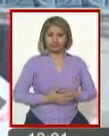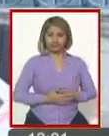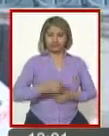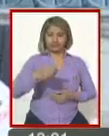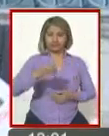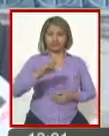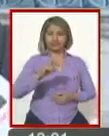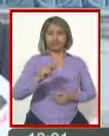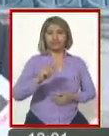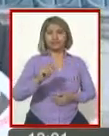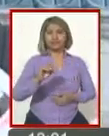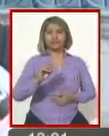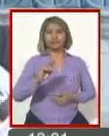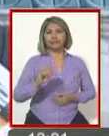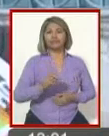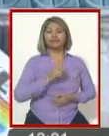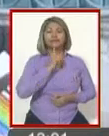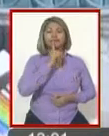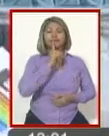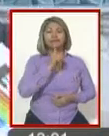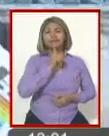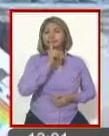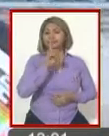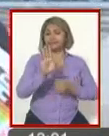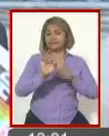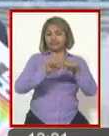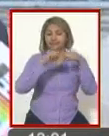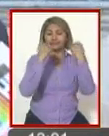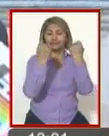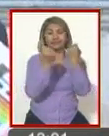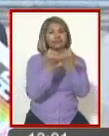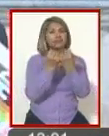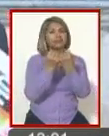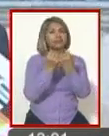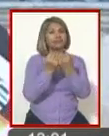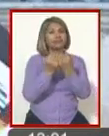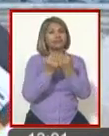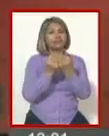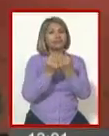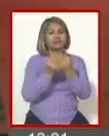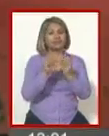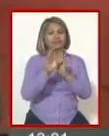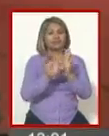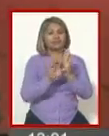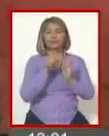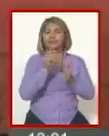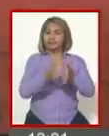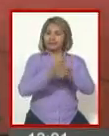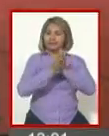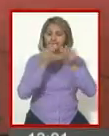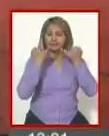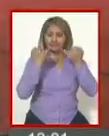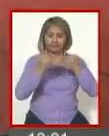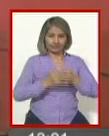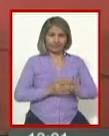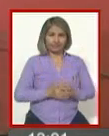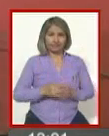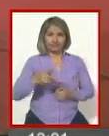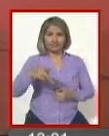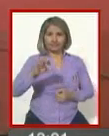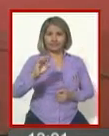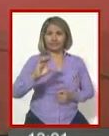a las gestoras públicas de seguridad social previstas desde nuestra Constitución. Pero quien solicitará un informe a